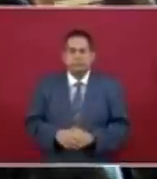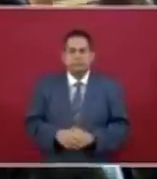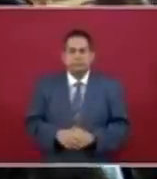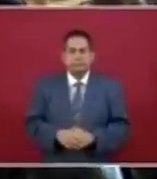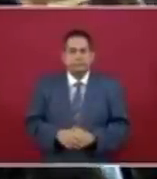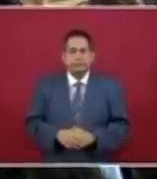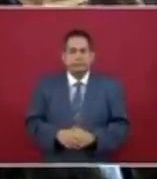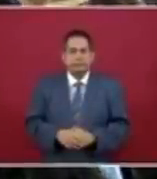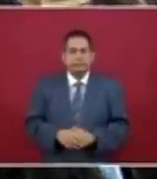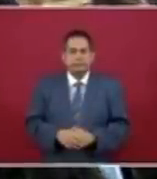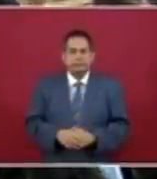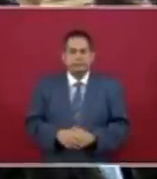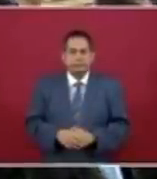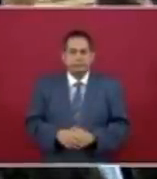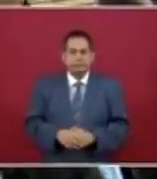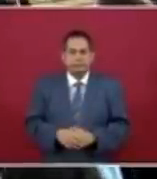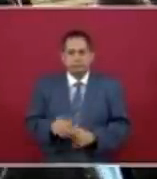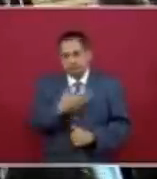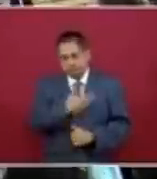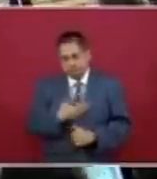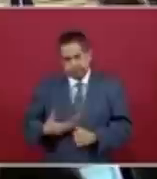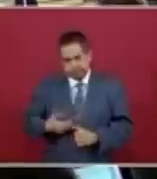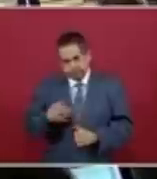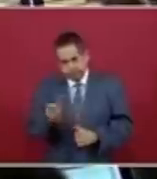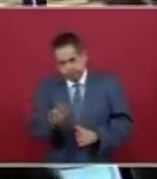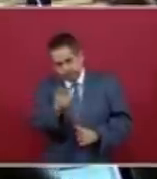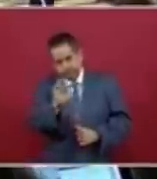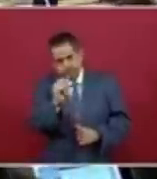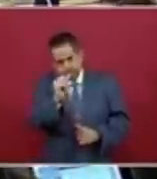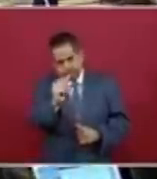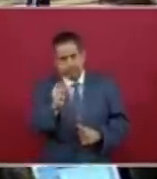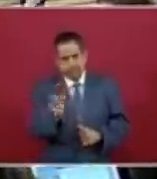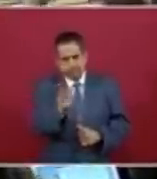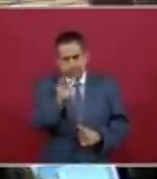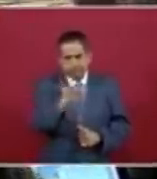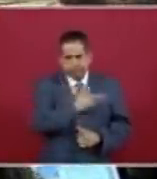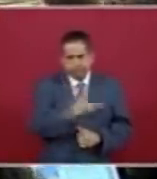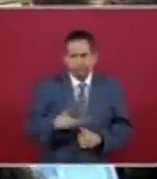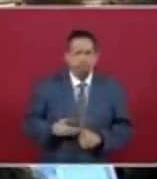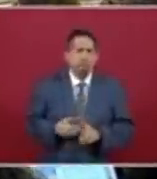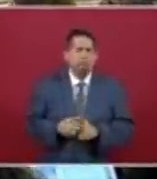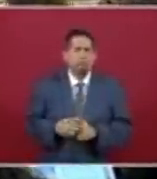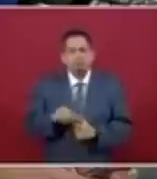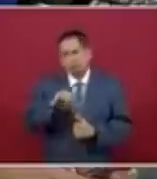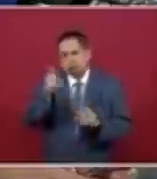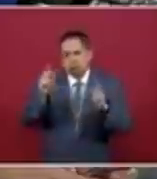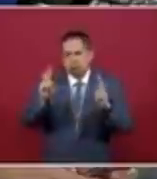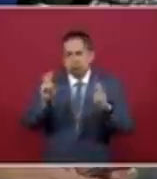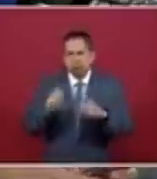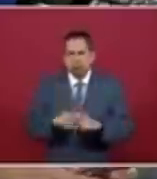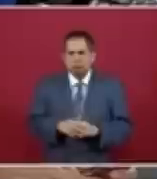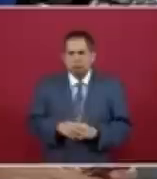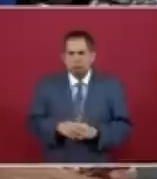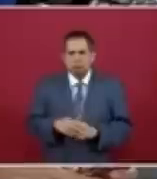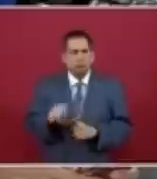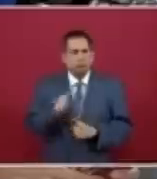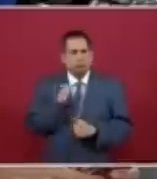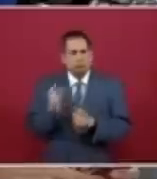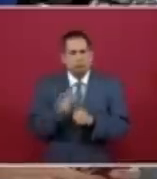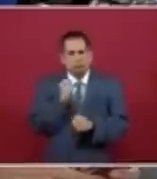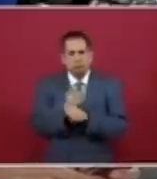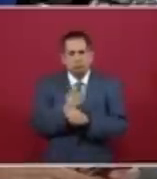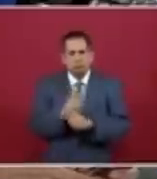Bueno. Y, presidente, yo tengo una pregunta para usted, es de otro tema, pero aprovechando la